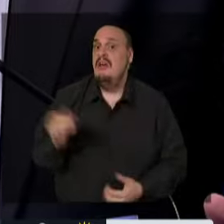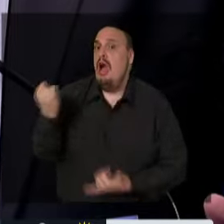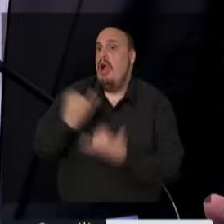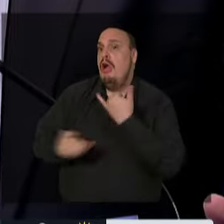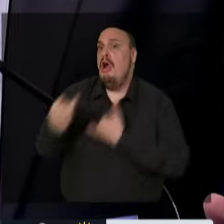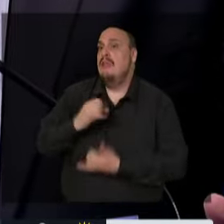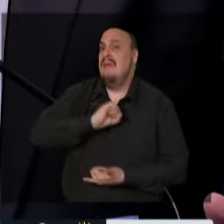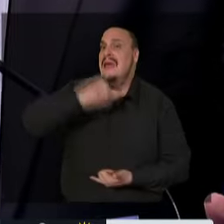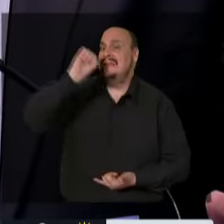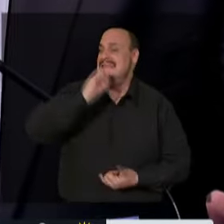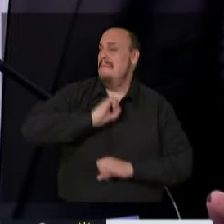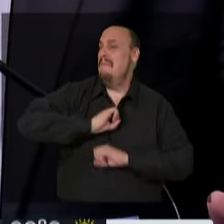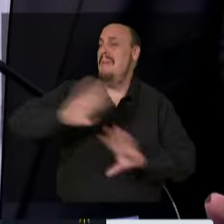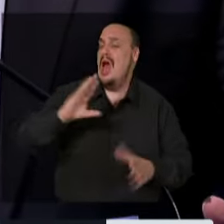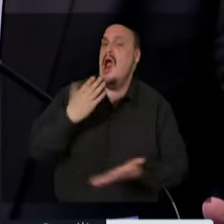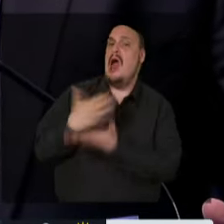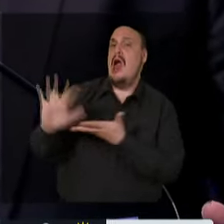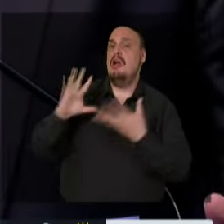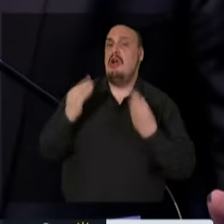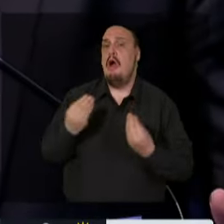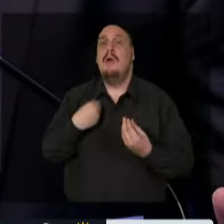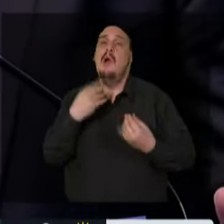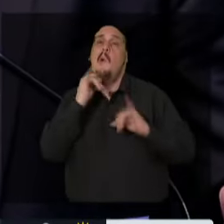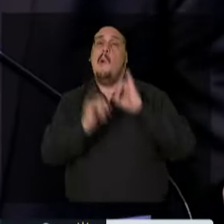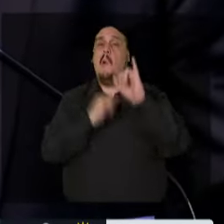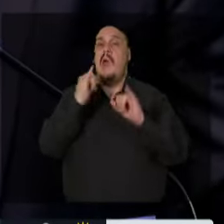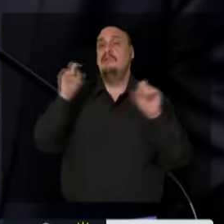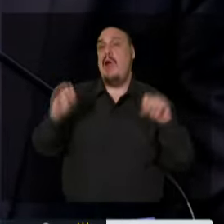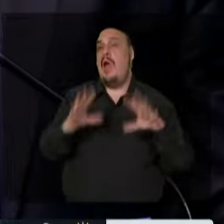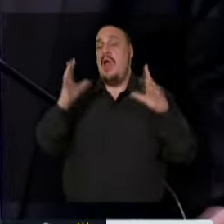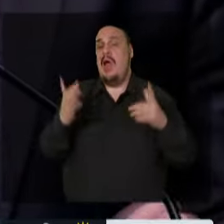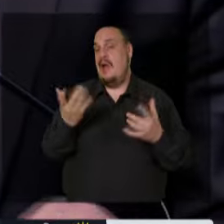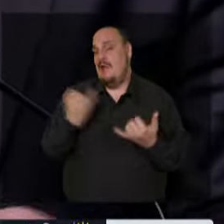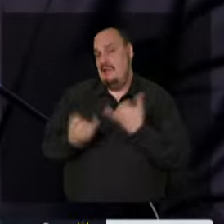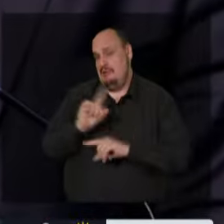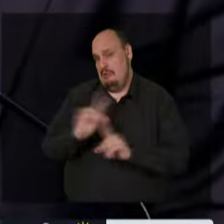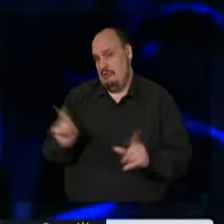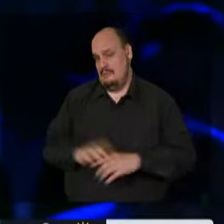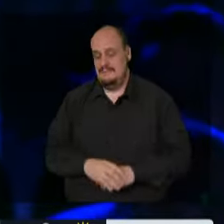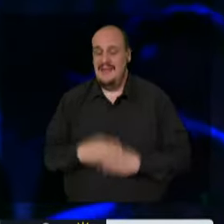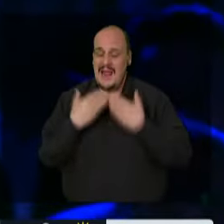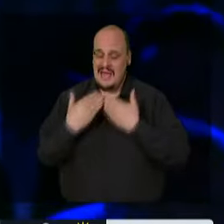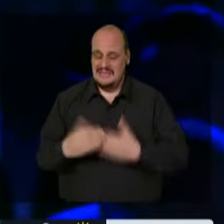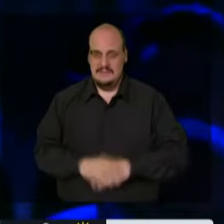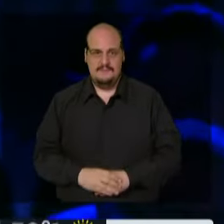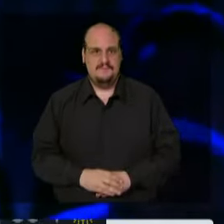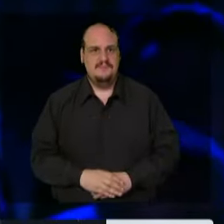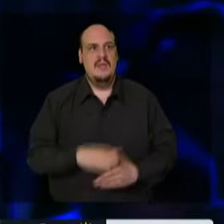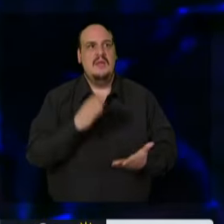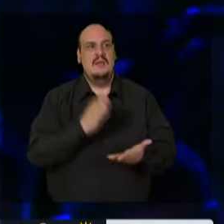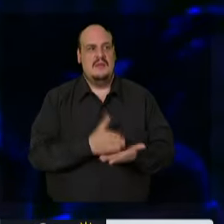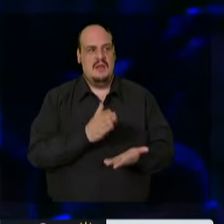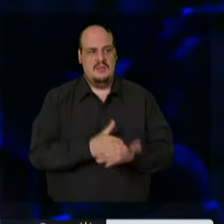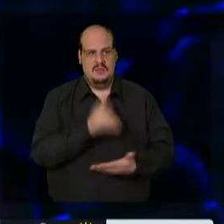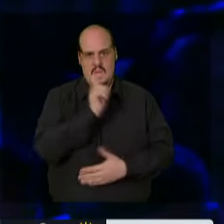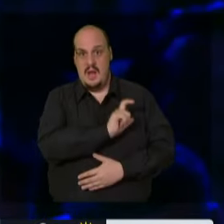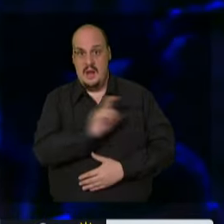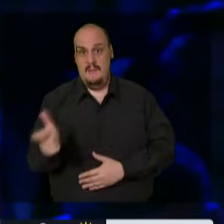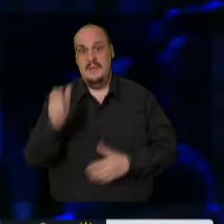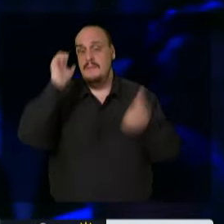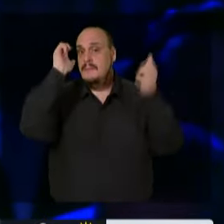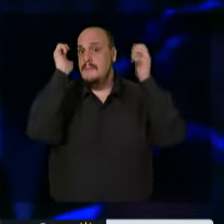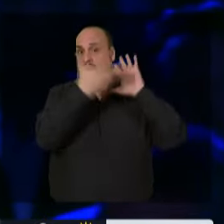evitar la hiperinflación en lugar de un cuentito de hadas? Gracias. Durante este derecho a réplica de Javier